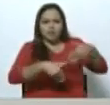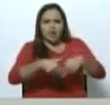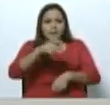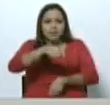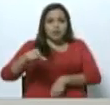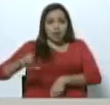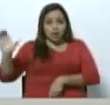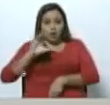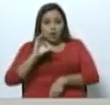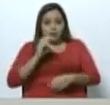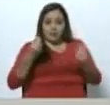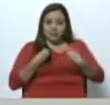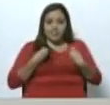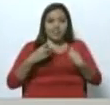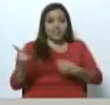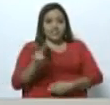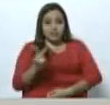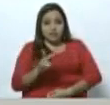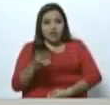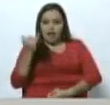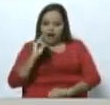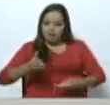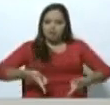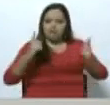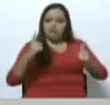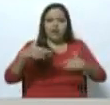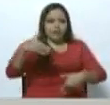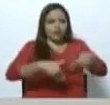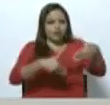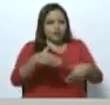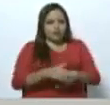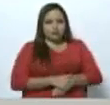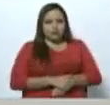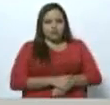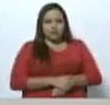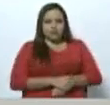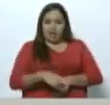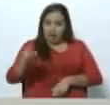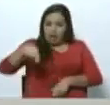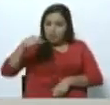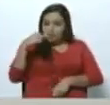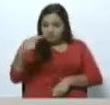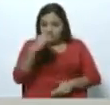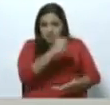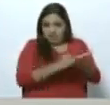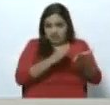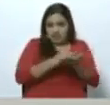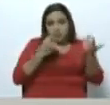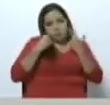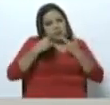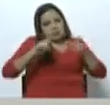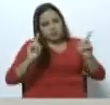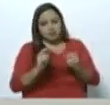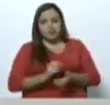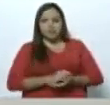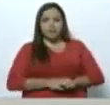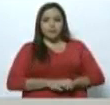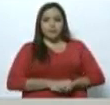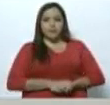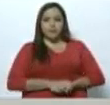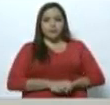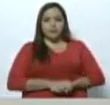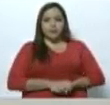que viven en Venezuela, que son con derecho a votar, que son unos, en este momento, según ellos, registrados, me decía alguien, son